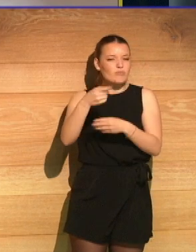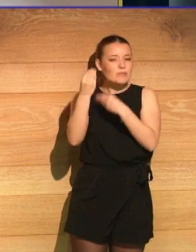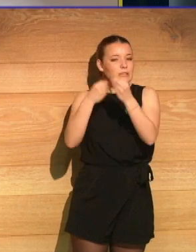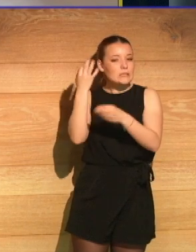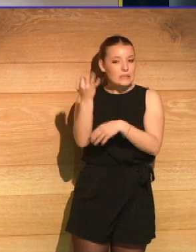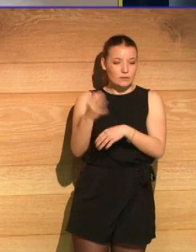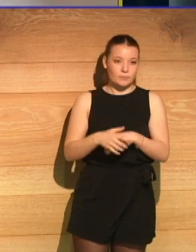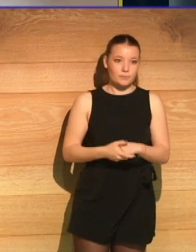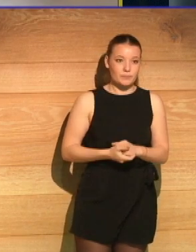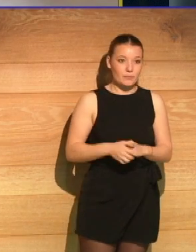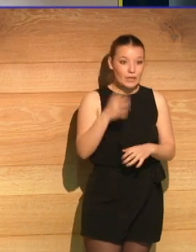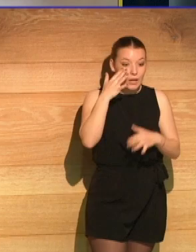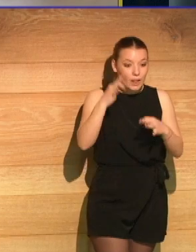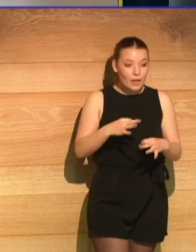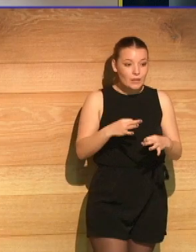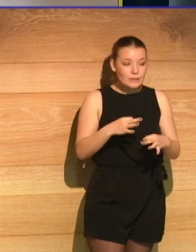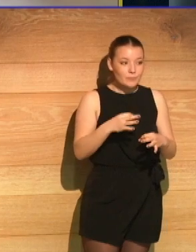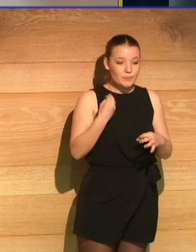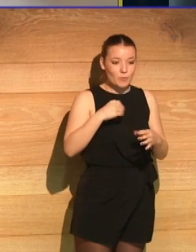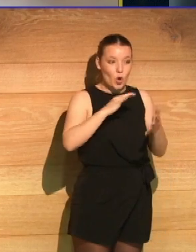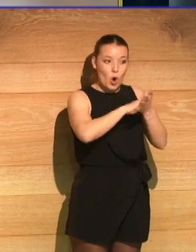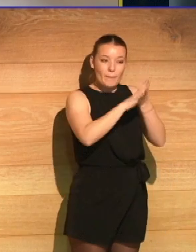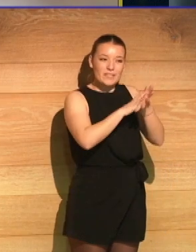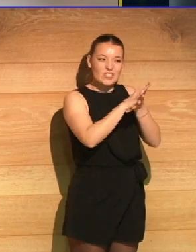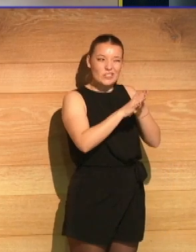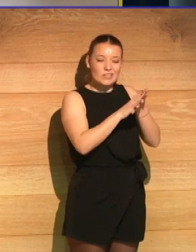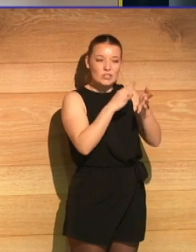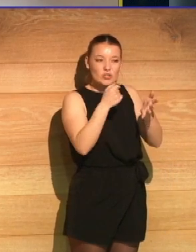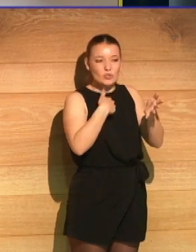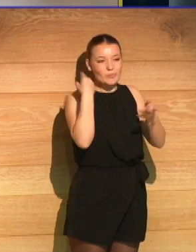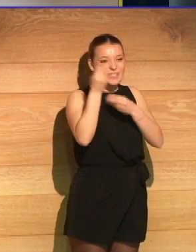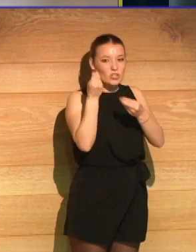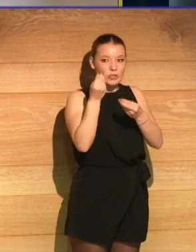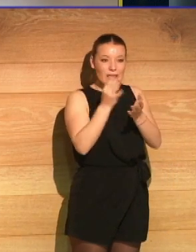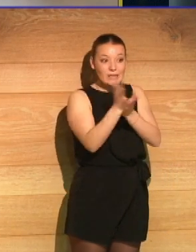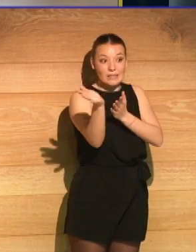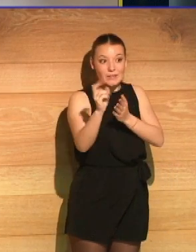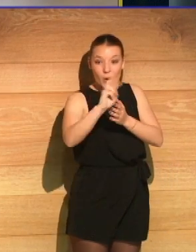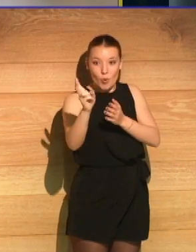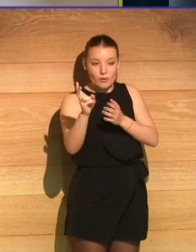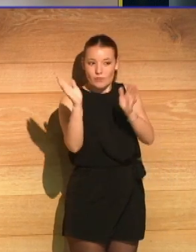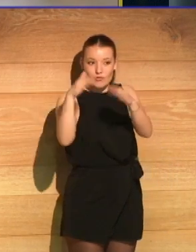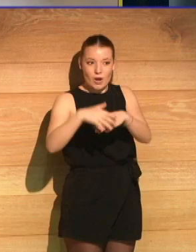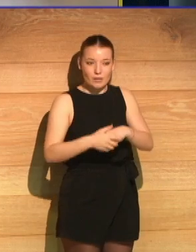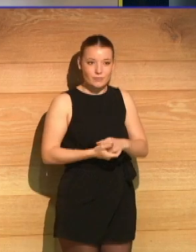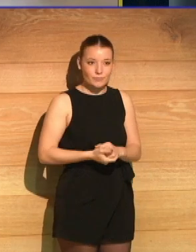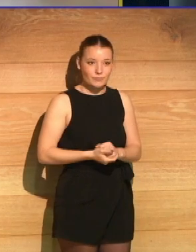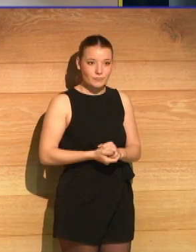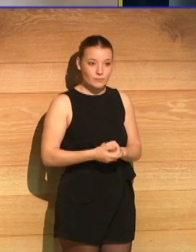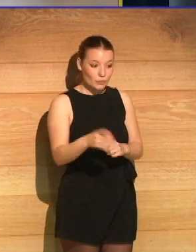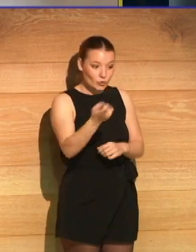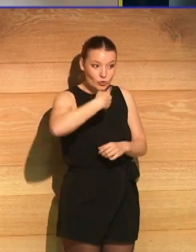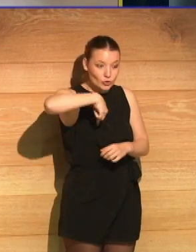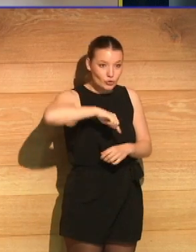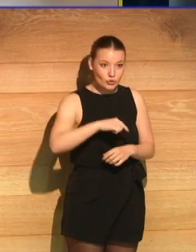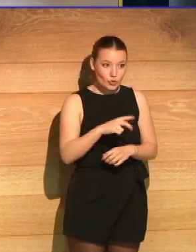En realidad, a veces esta conversación me parece un poco como, no sé, es que no hay otra alternativa. Es decir, no tenemos el